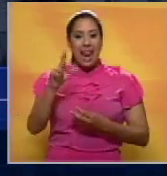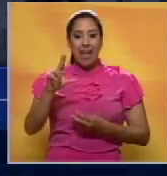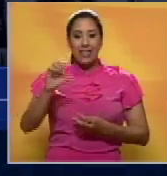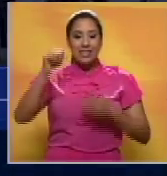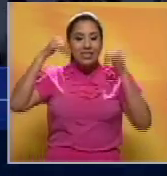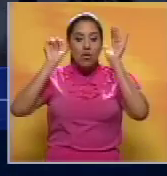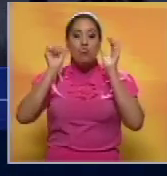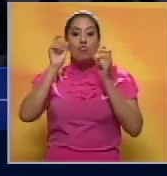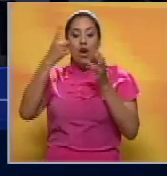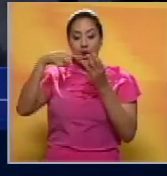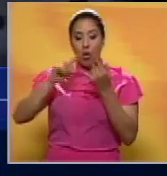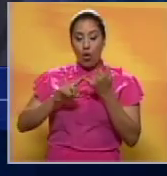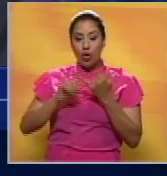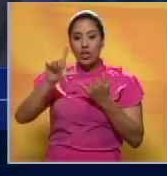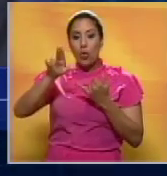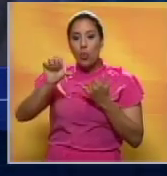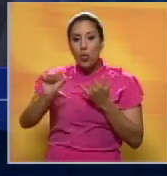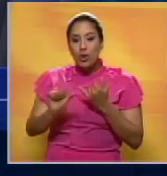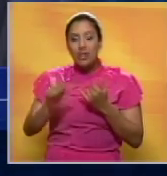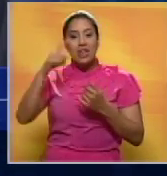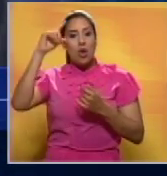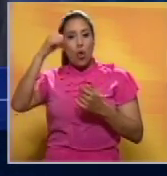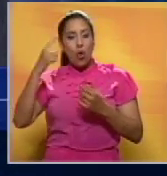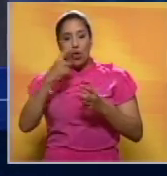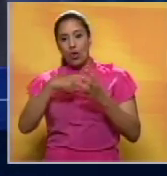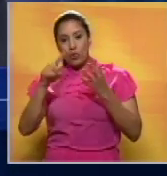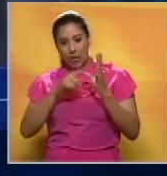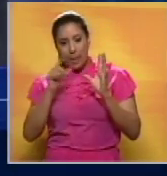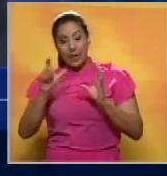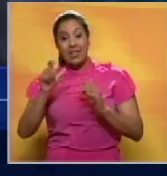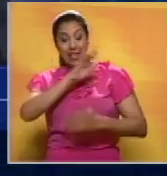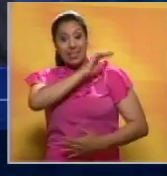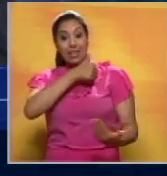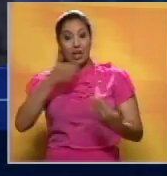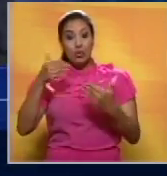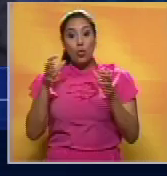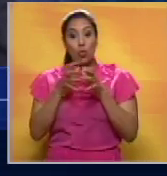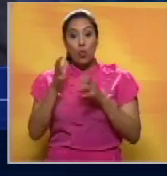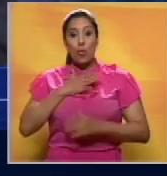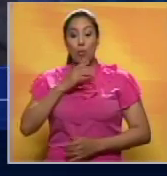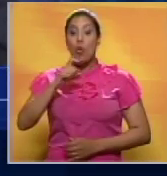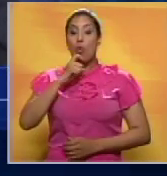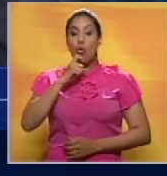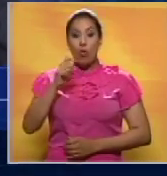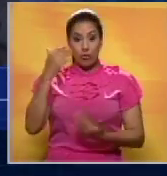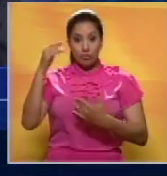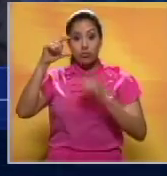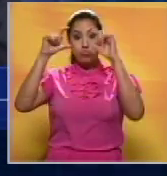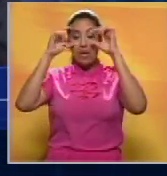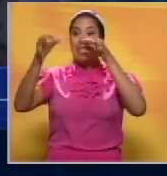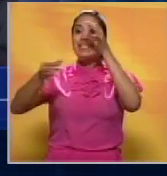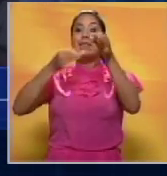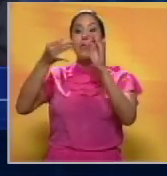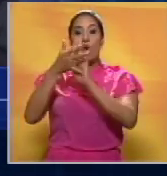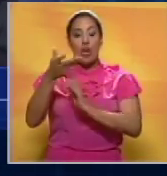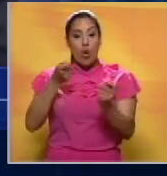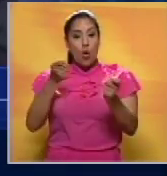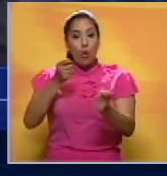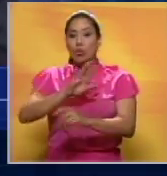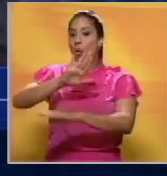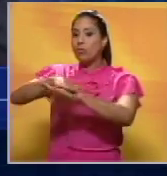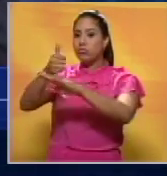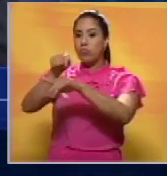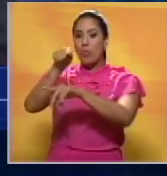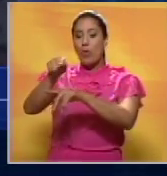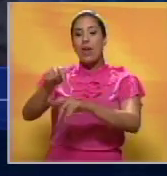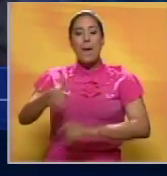Carmen Zuleta, Luis Bustillos, Lourdes Suárez y Calixto Ortega. El director del Departamento del Tesoro, Steven Mnuchin, explicó que la medida obedece